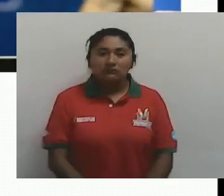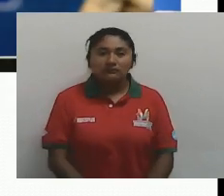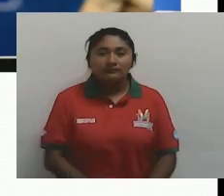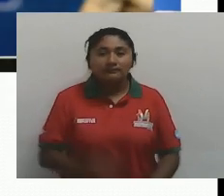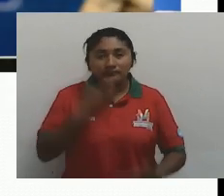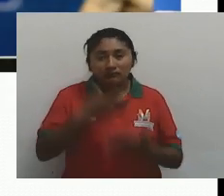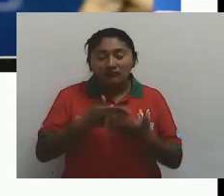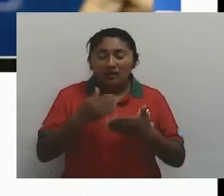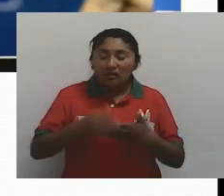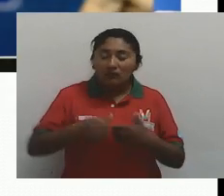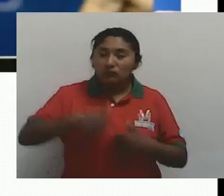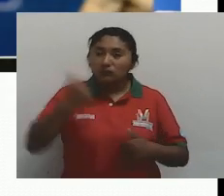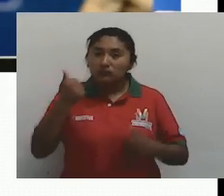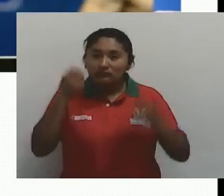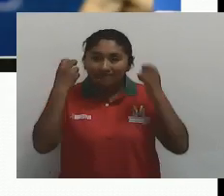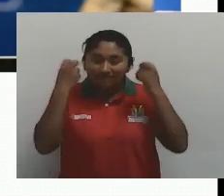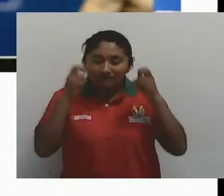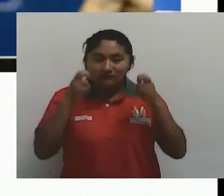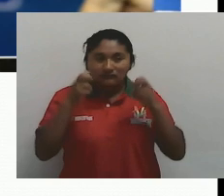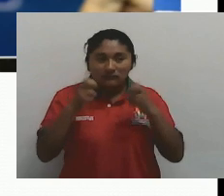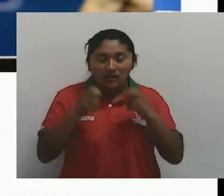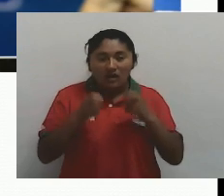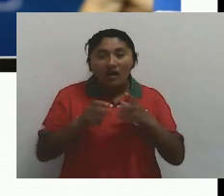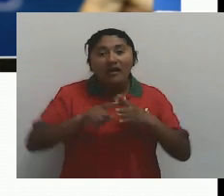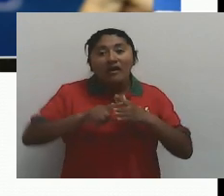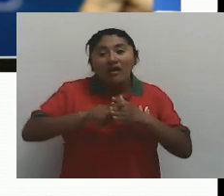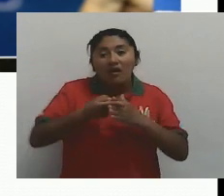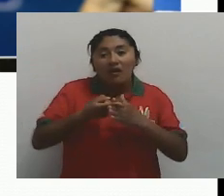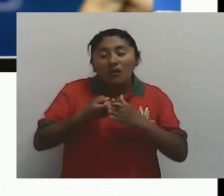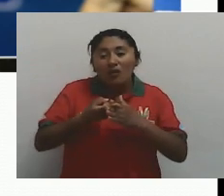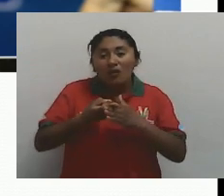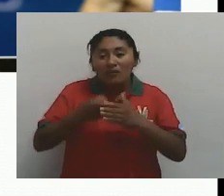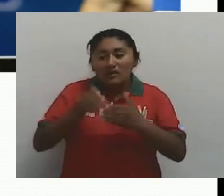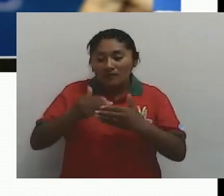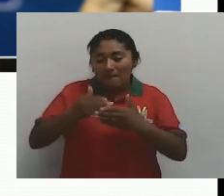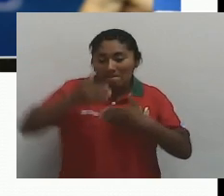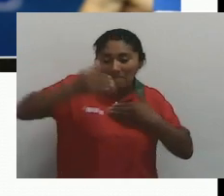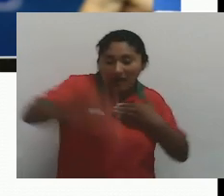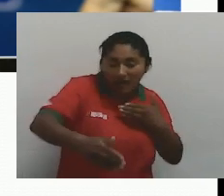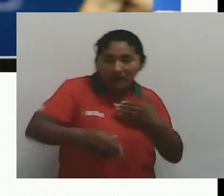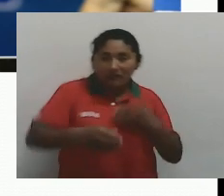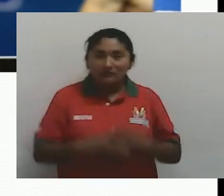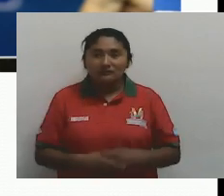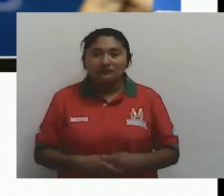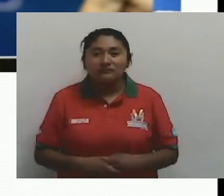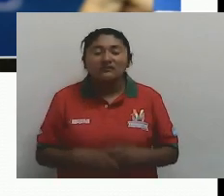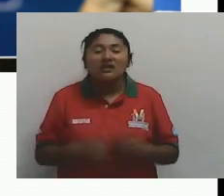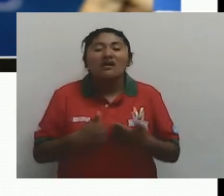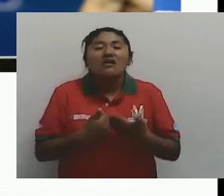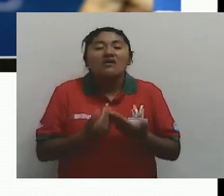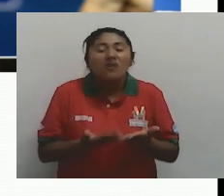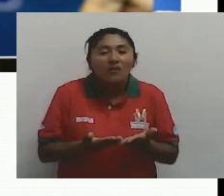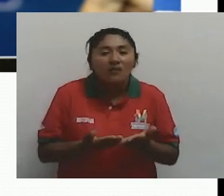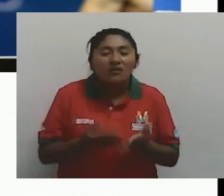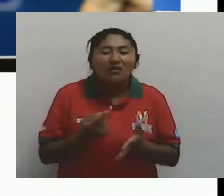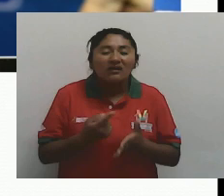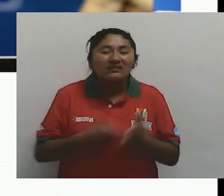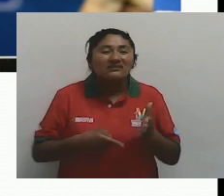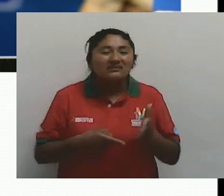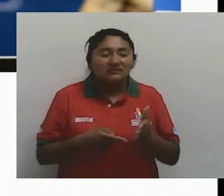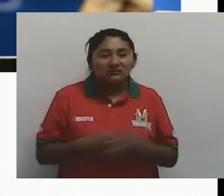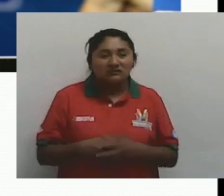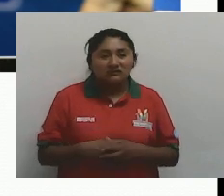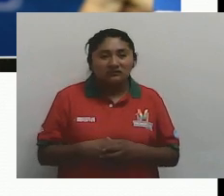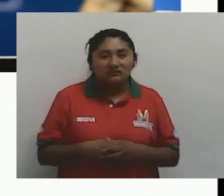es muy importante, que es la salida. ¿Ya? Eso se refiere en el momento que se da a sus marcas y se da